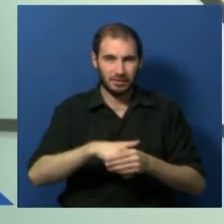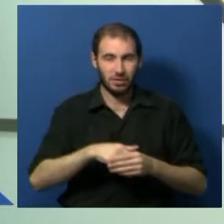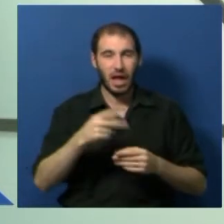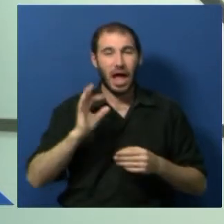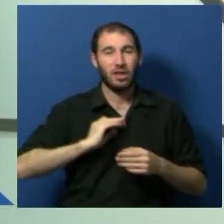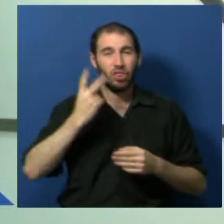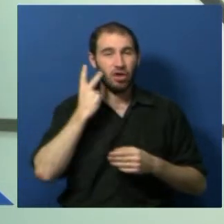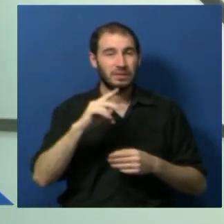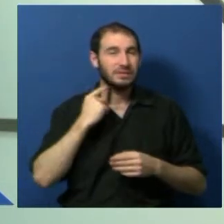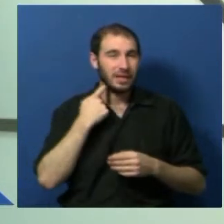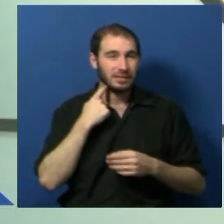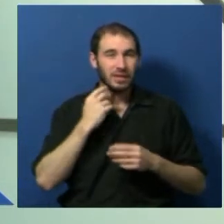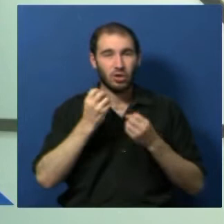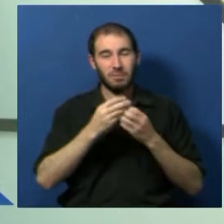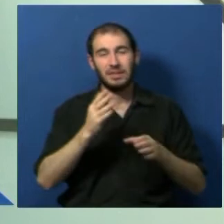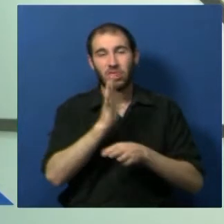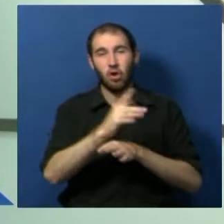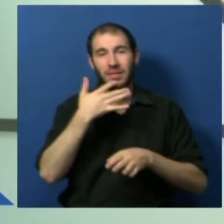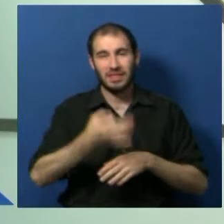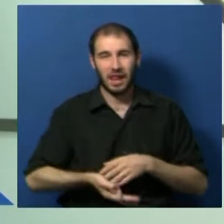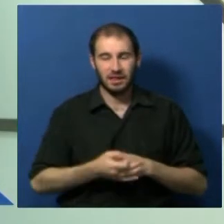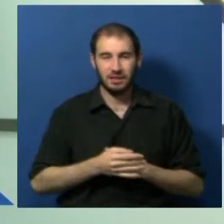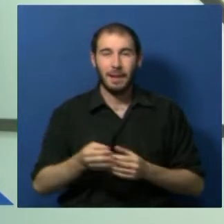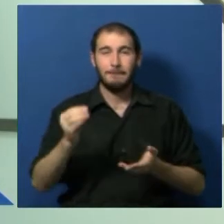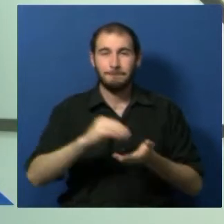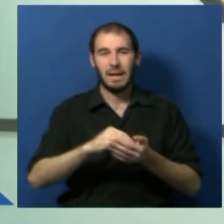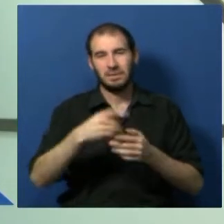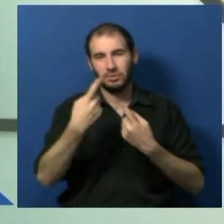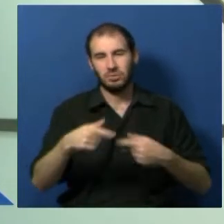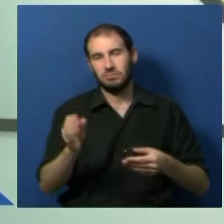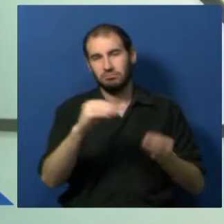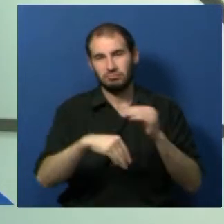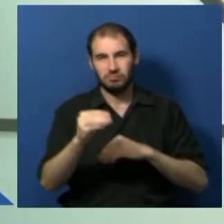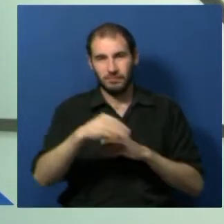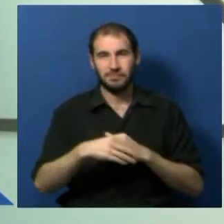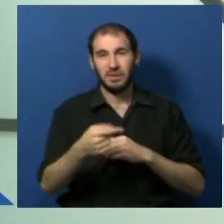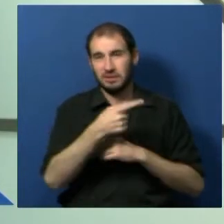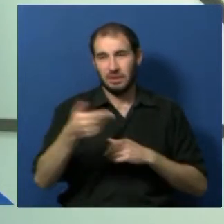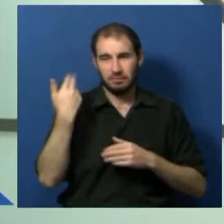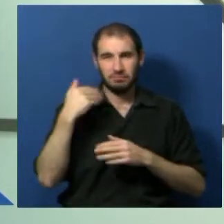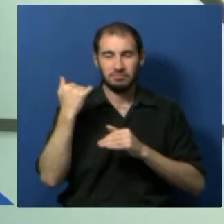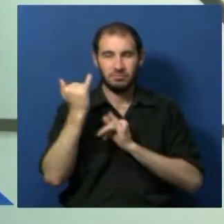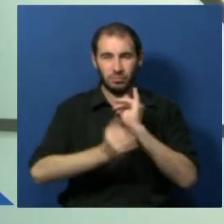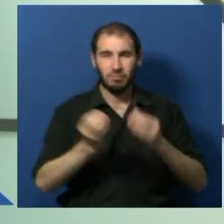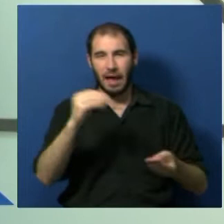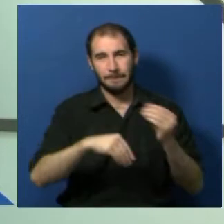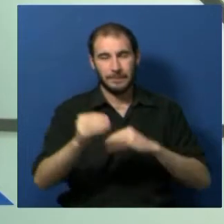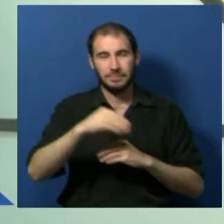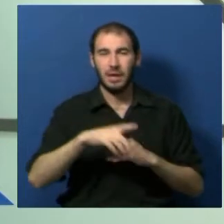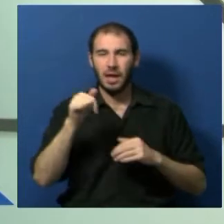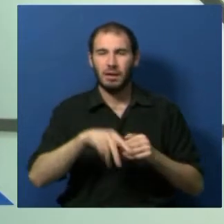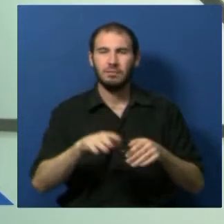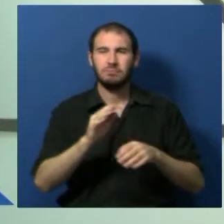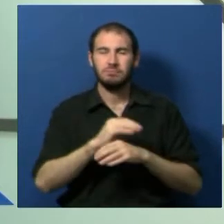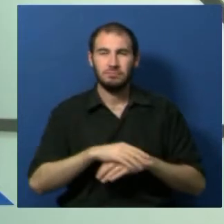el 2013 nace esta documental, se le ha sumado contenido en las últimas semanas y se está emitiendo,